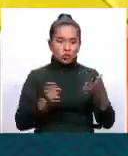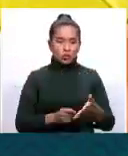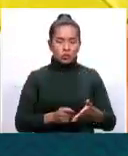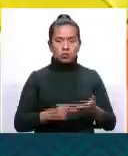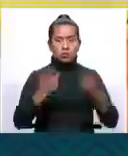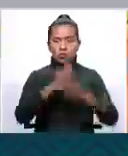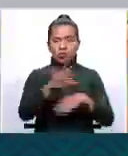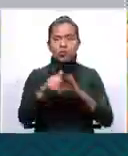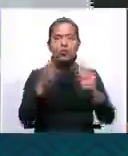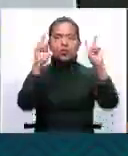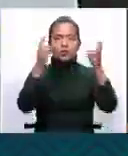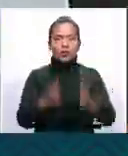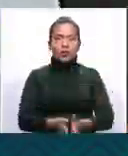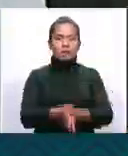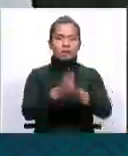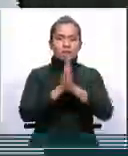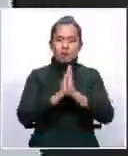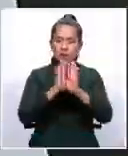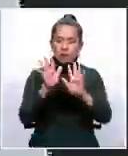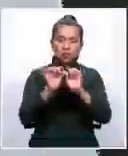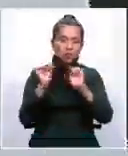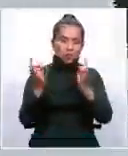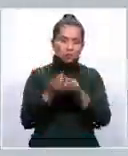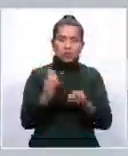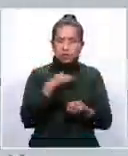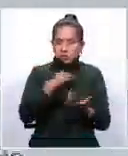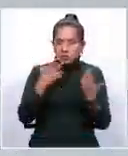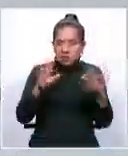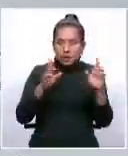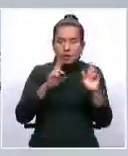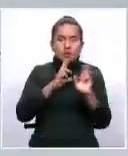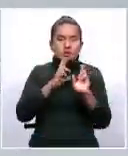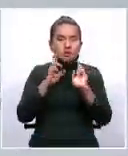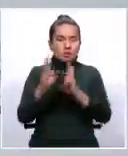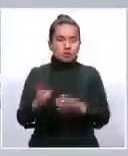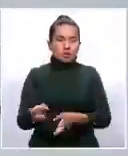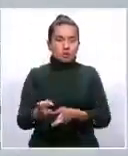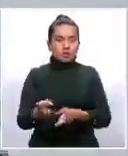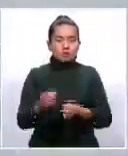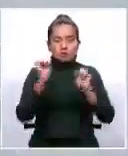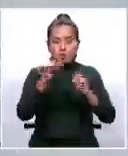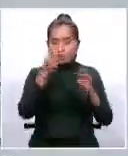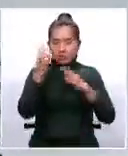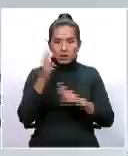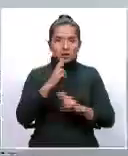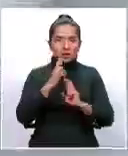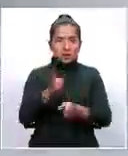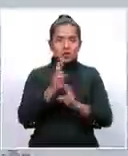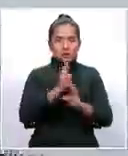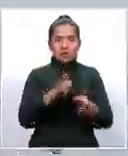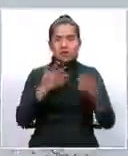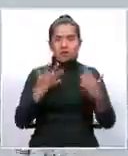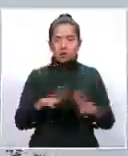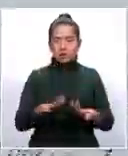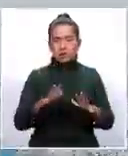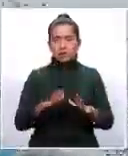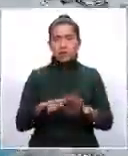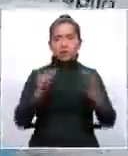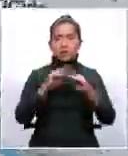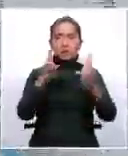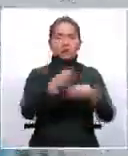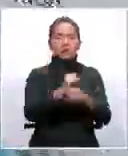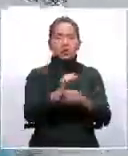al pliego petitorio una respuesta. Como pueden ver, complejo de producción